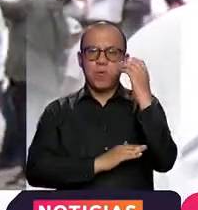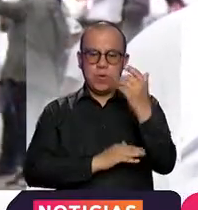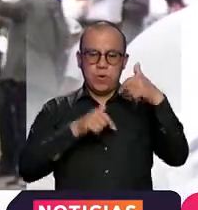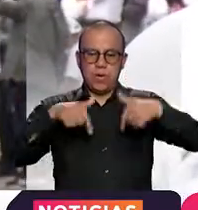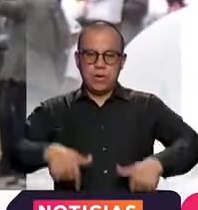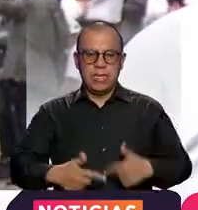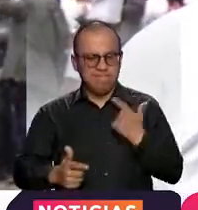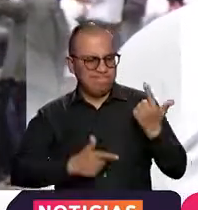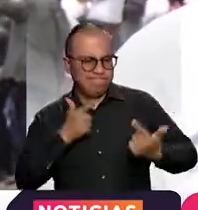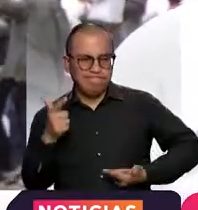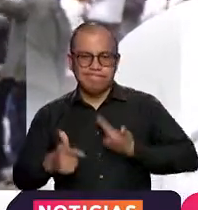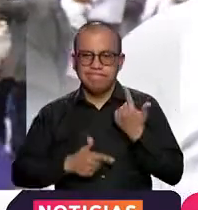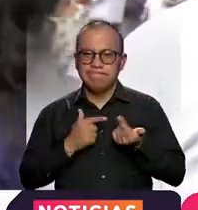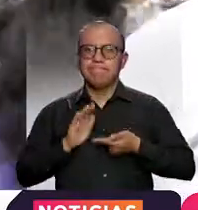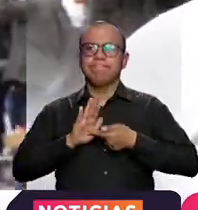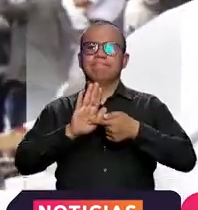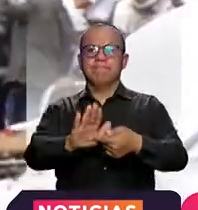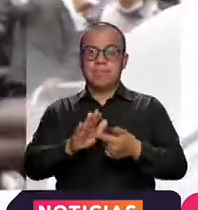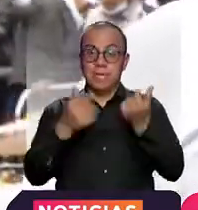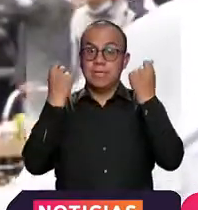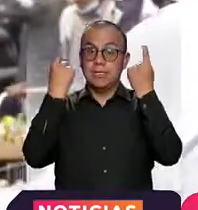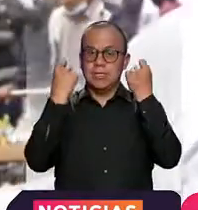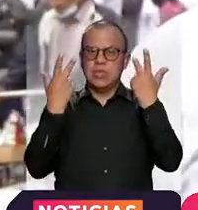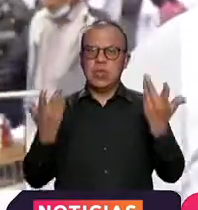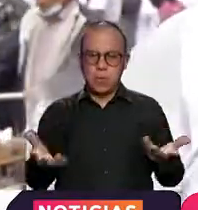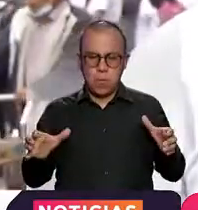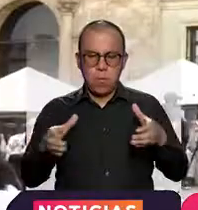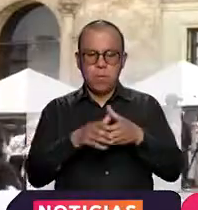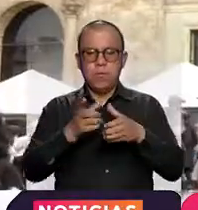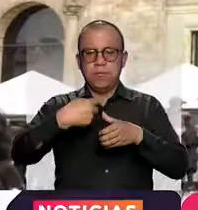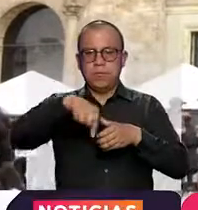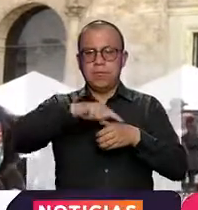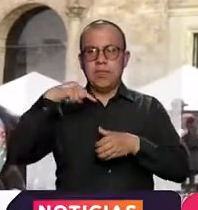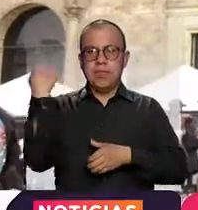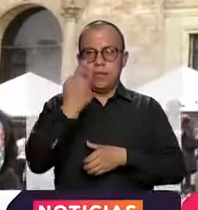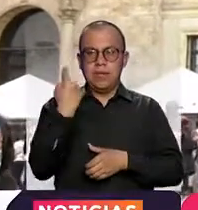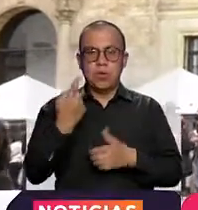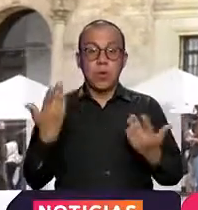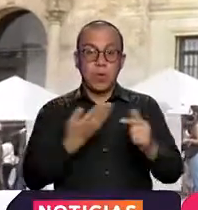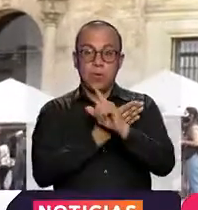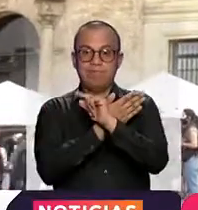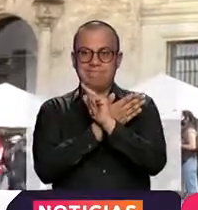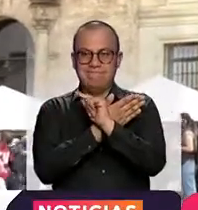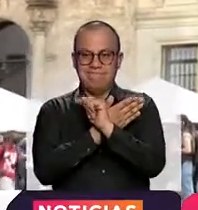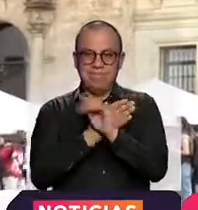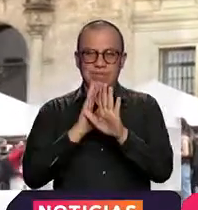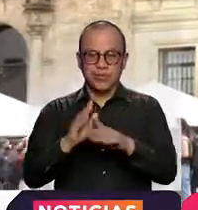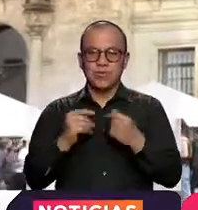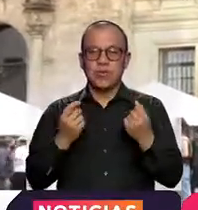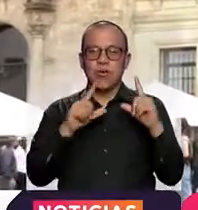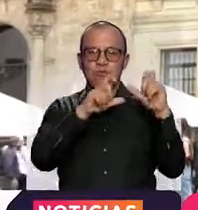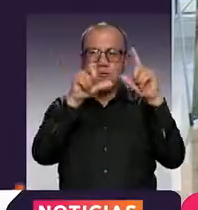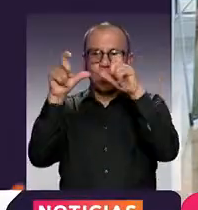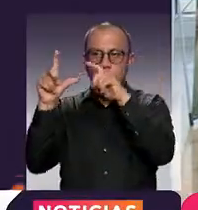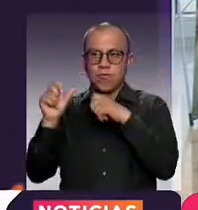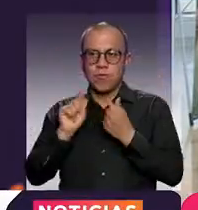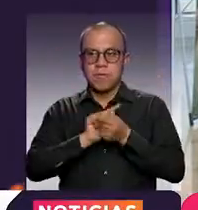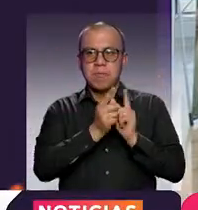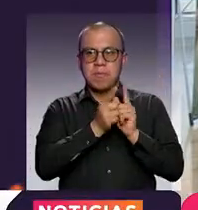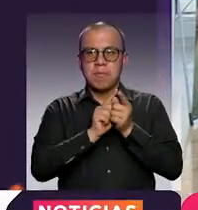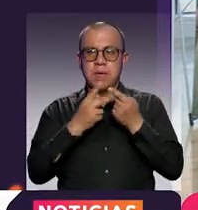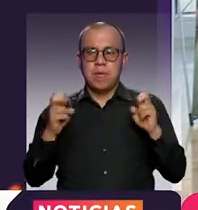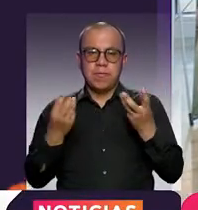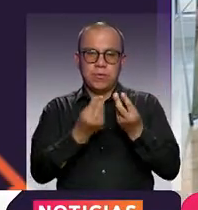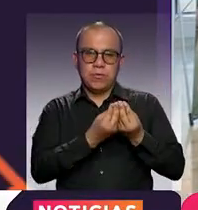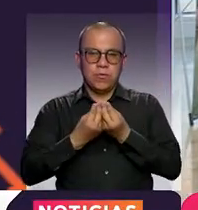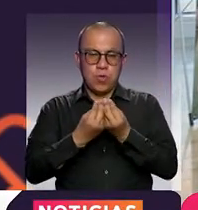causa. Defendiendo nuestra casa y nuestro pueblo en general. A través de su cuenta de Twitter, Pastor Alape publicó fotos del encuentro que sostuvieron con